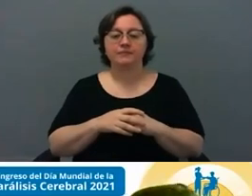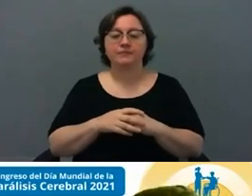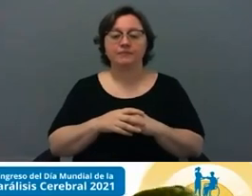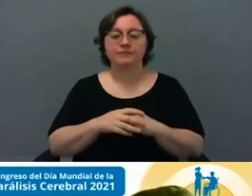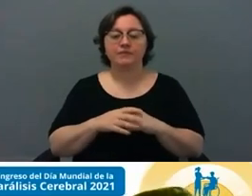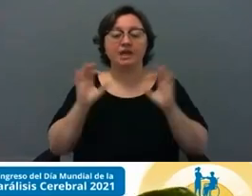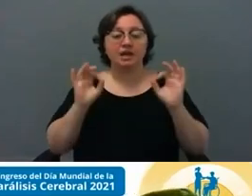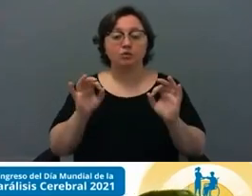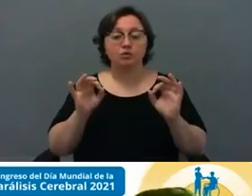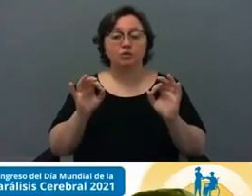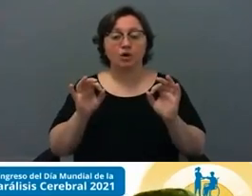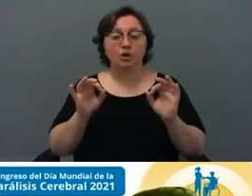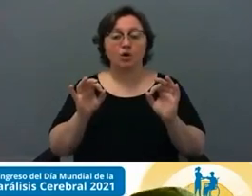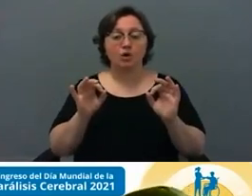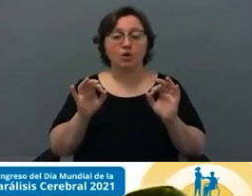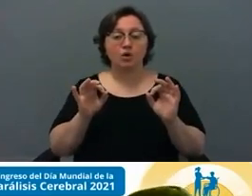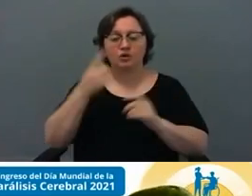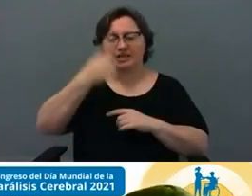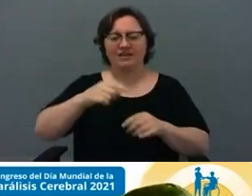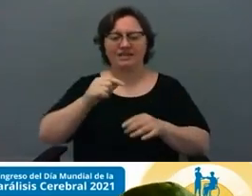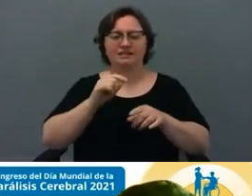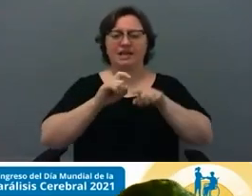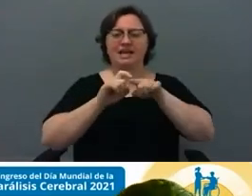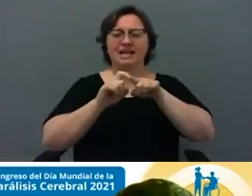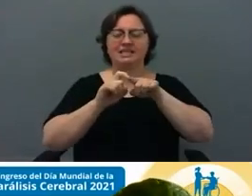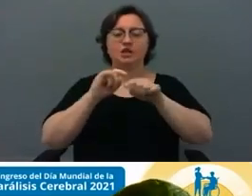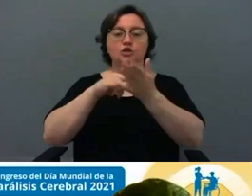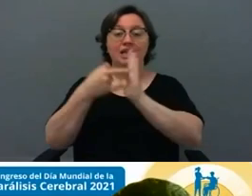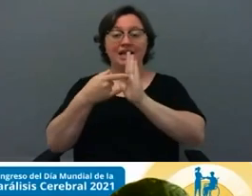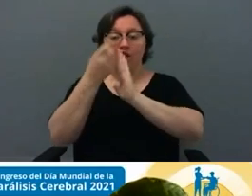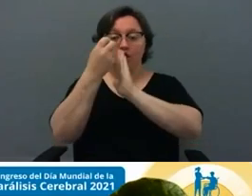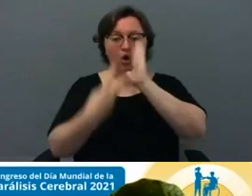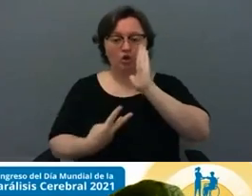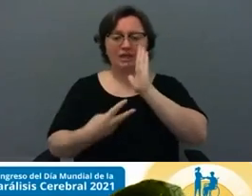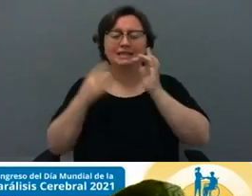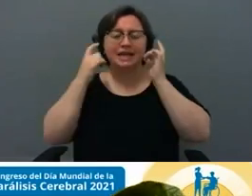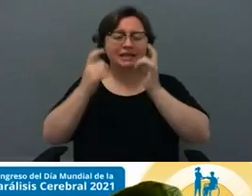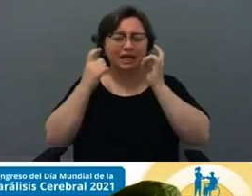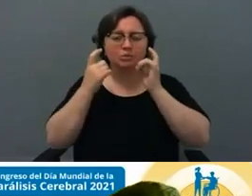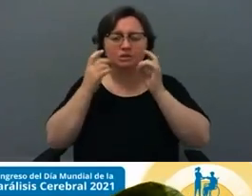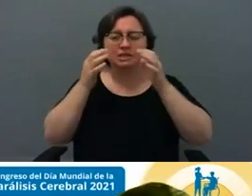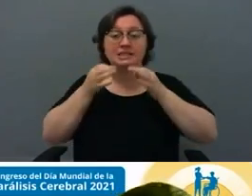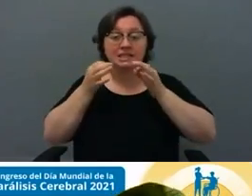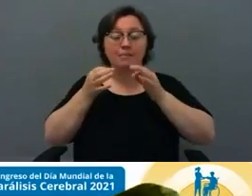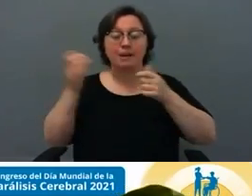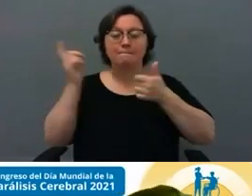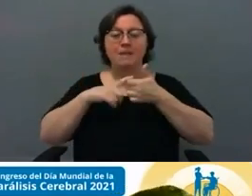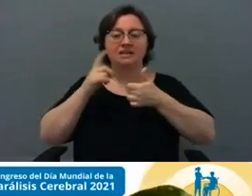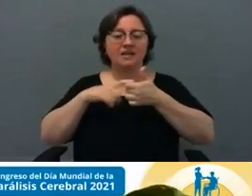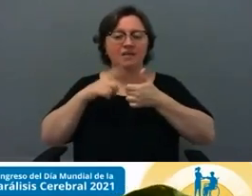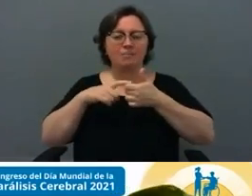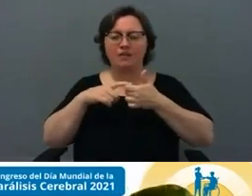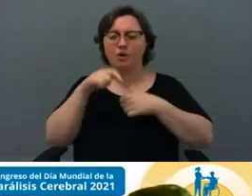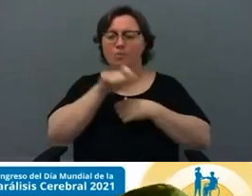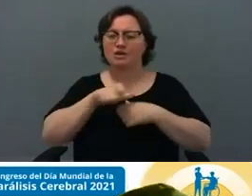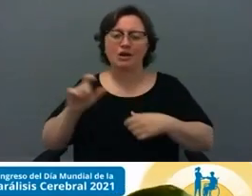Como indicaciones técnicas, ya sabéis que tratamos de posibilitar siempre la participación de todas